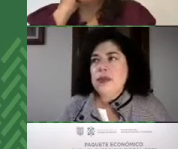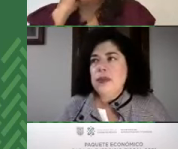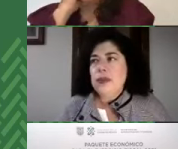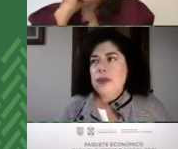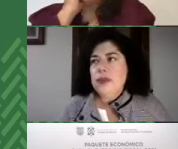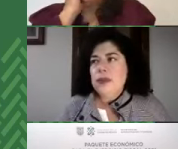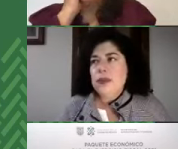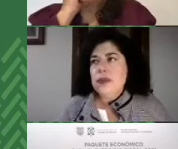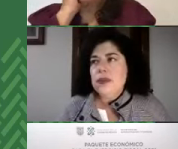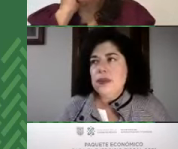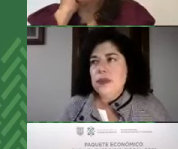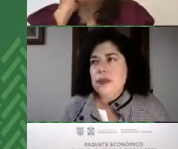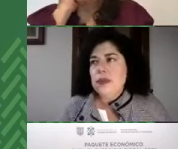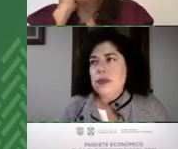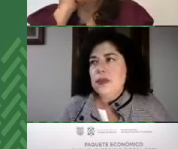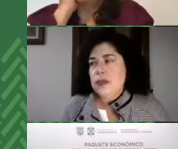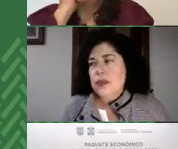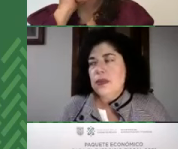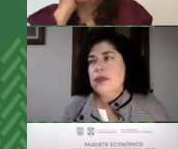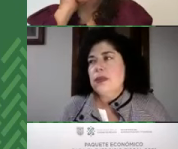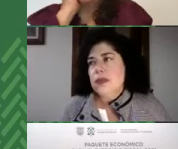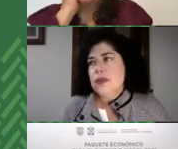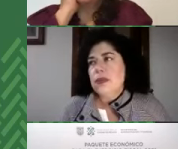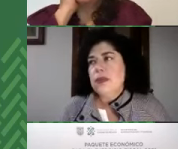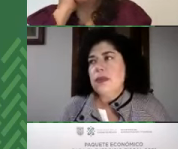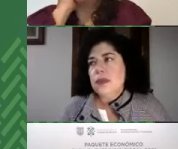al dominio público de la Federación.